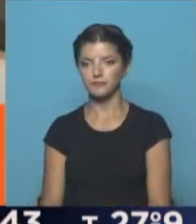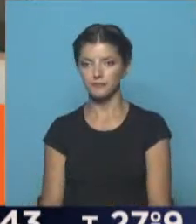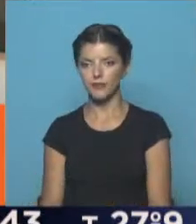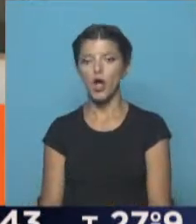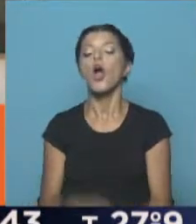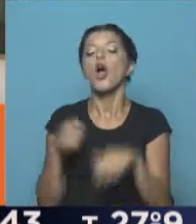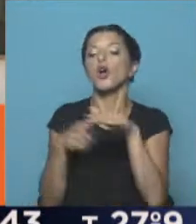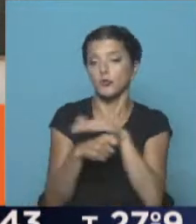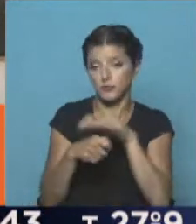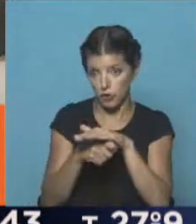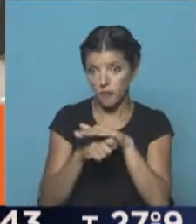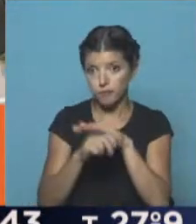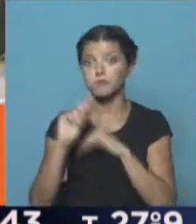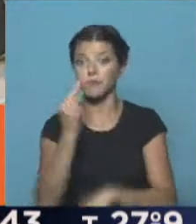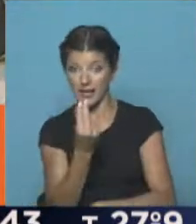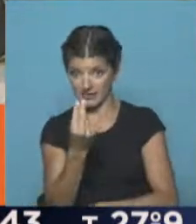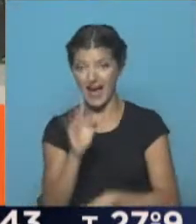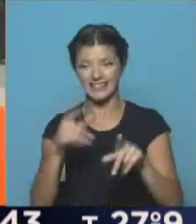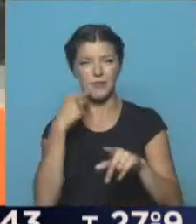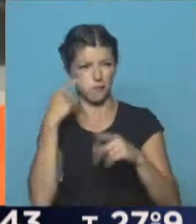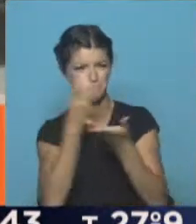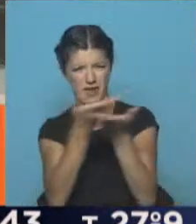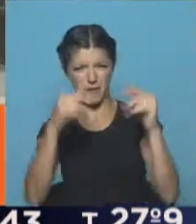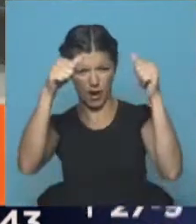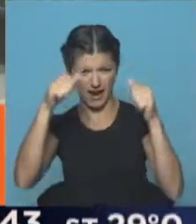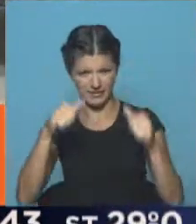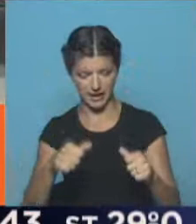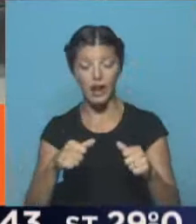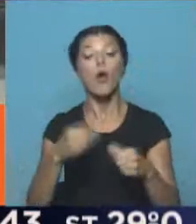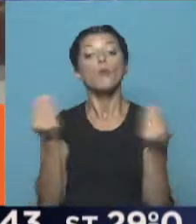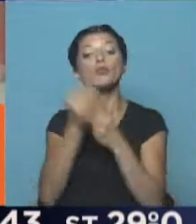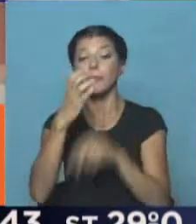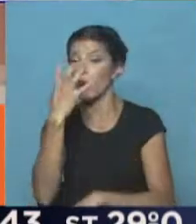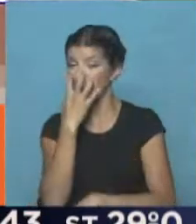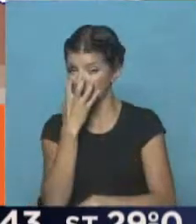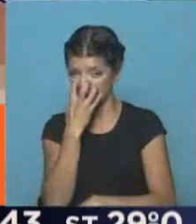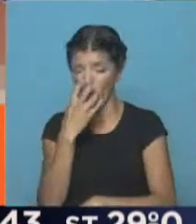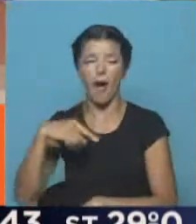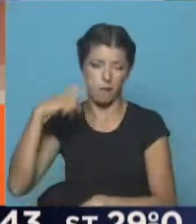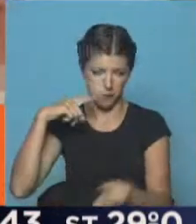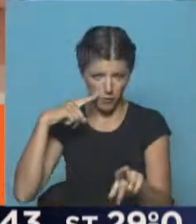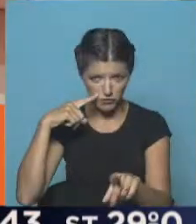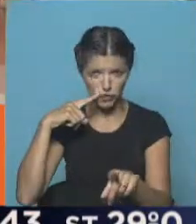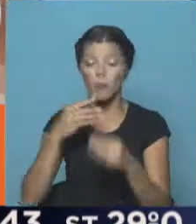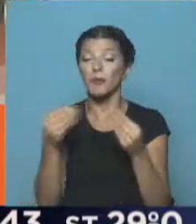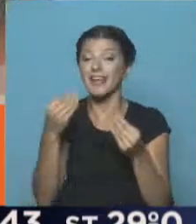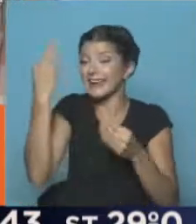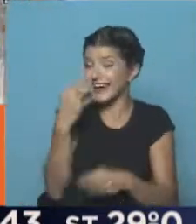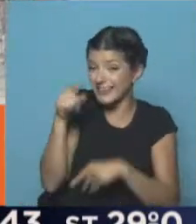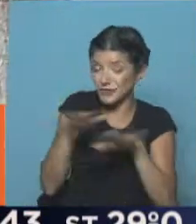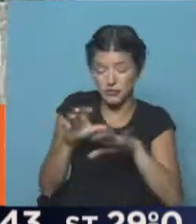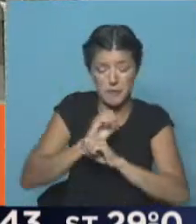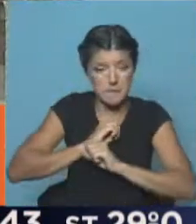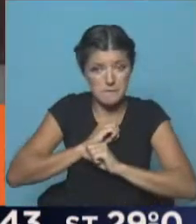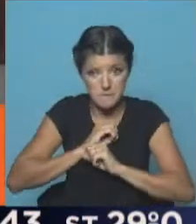no corrupta aussie de salida en los cartelitos y esos barbijos que se ponía la gente porque verdaderamente es un escándalo lo que está ocurriendo